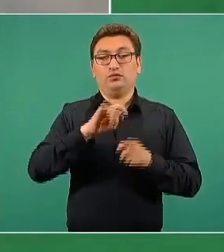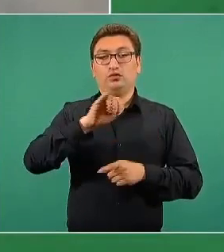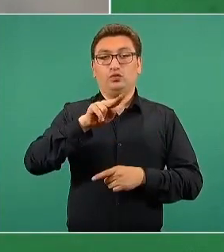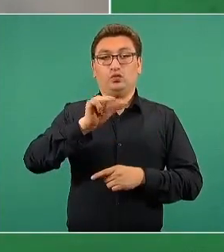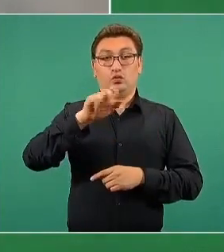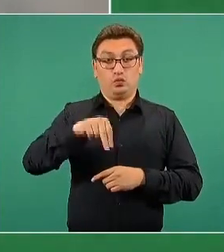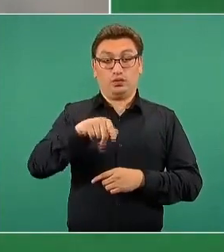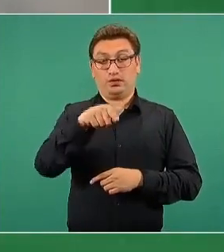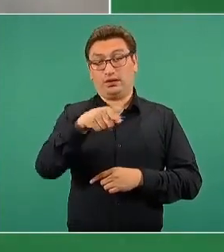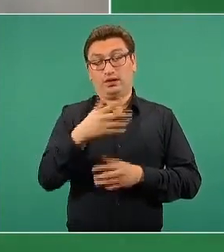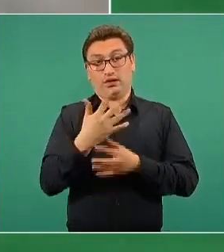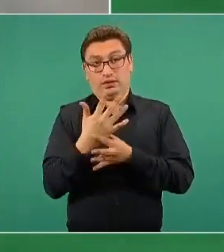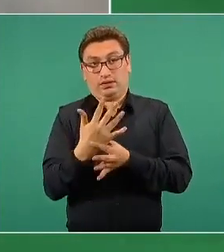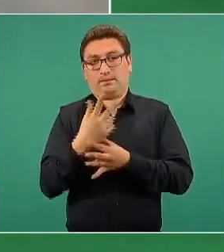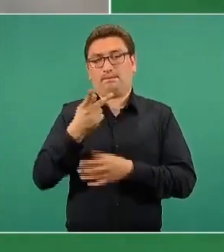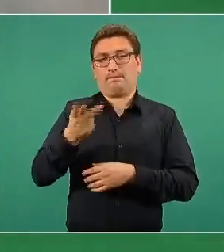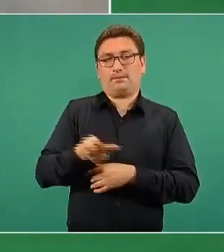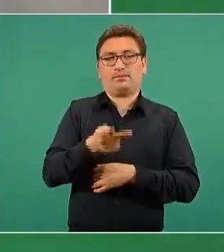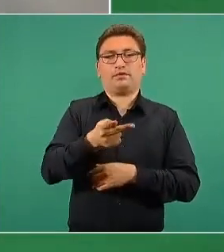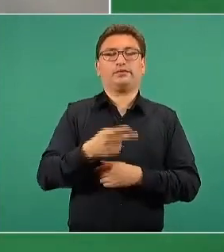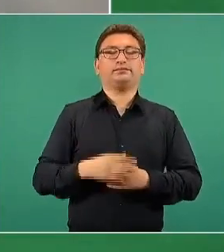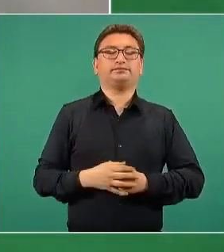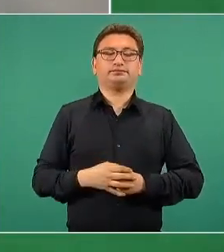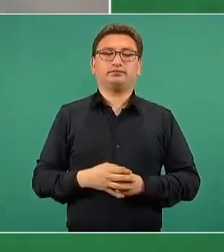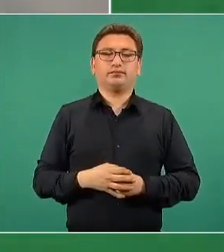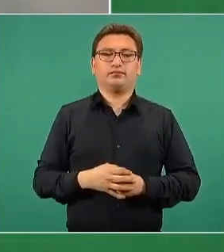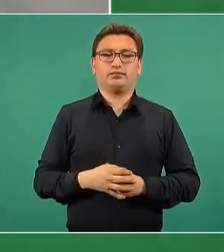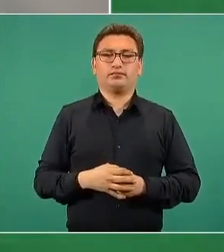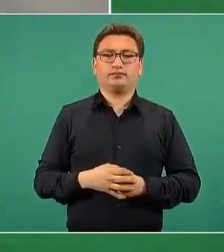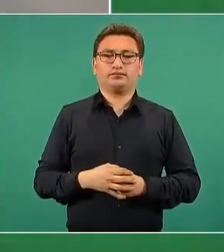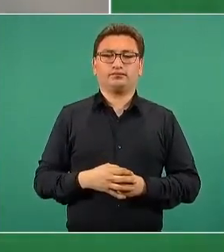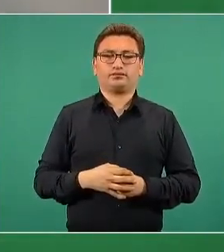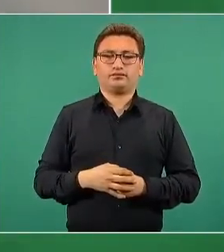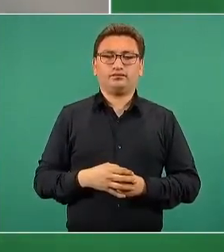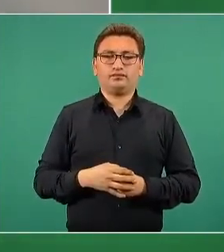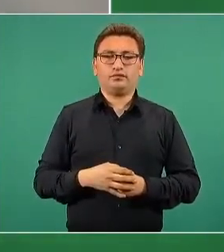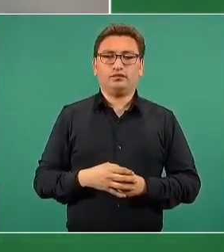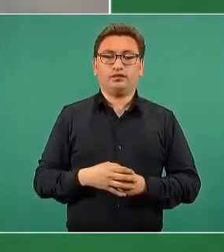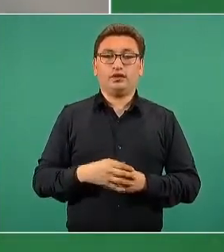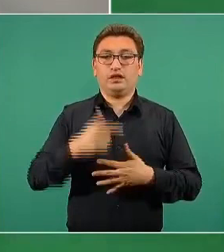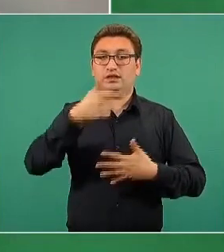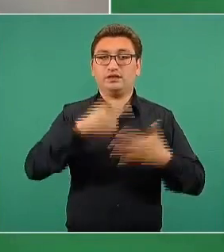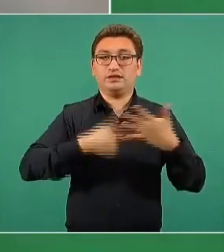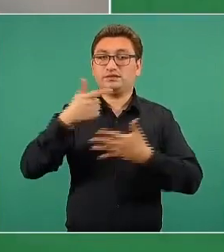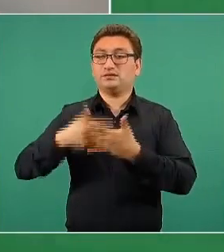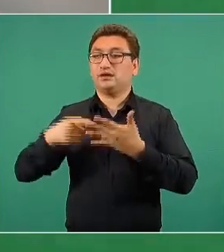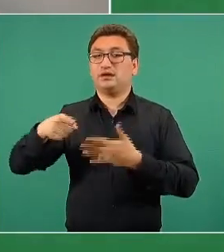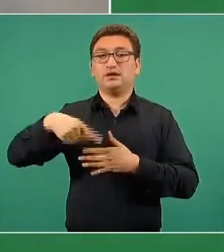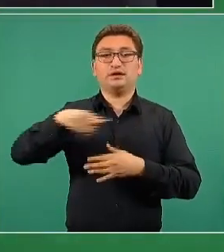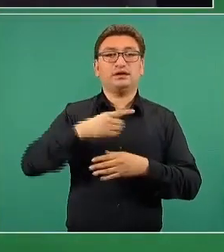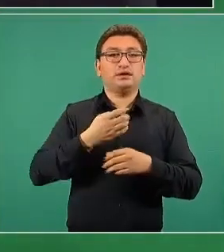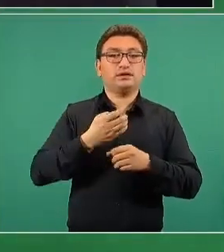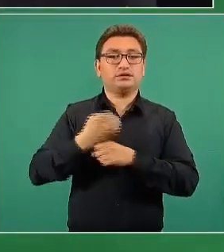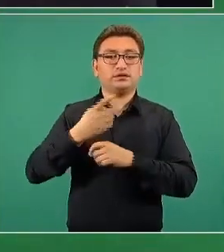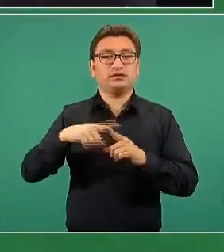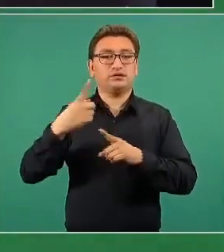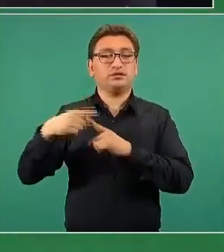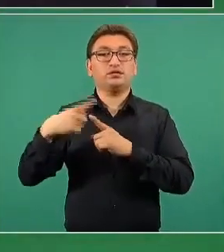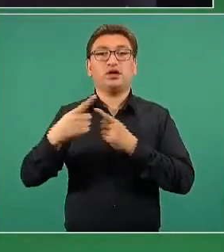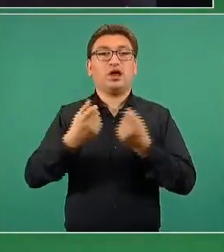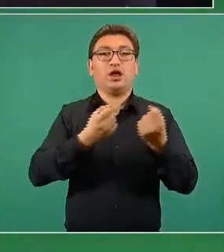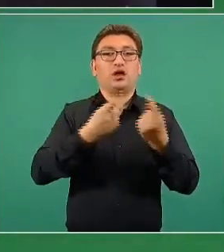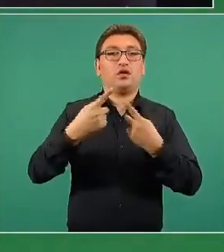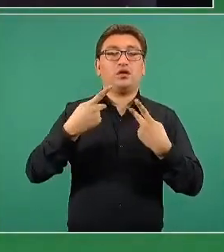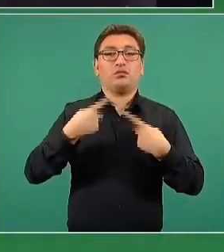Juan preguntaba cuándo se podría entregar la lista de estados en donde los funcionarios públicos se han brincado la fila en